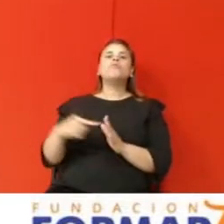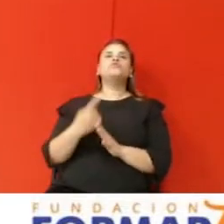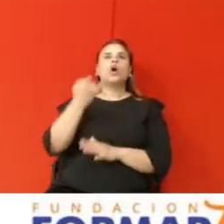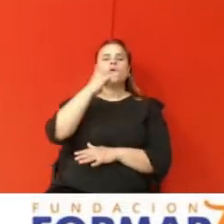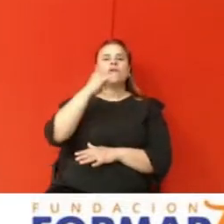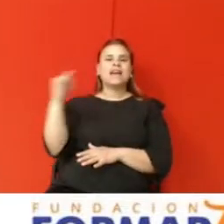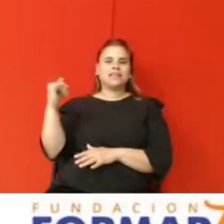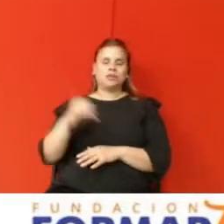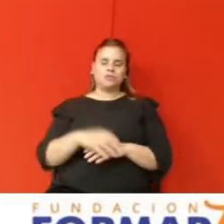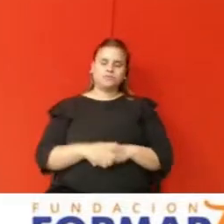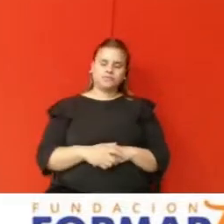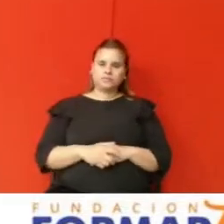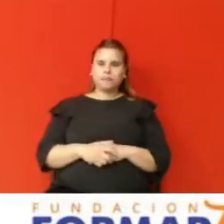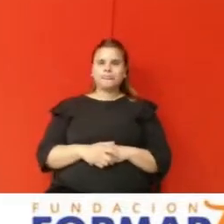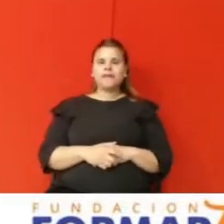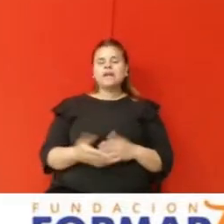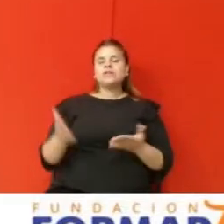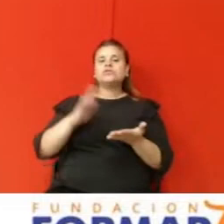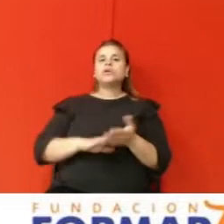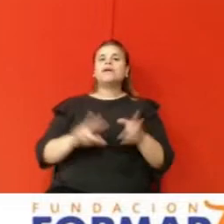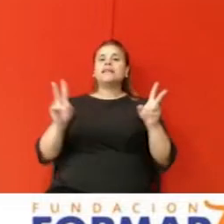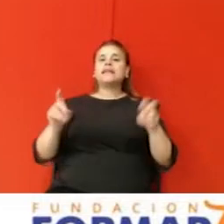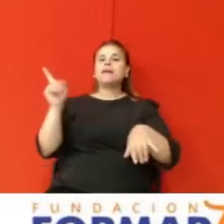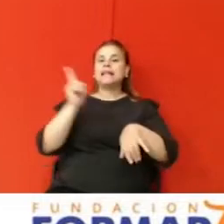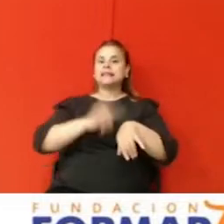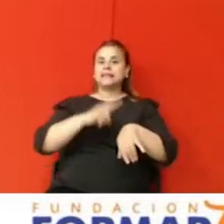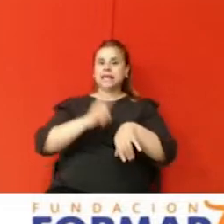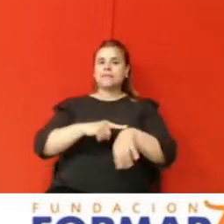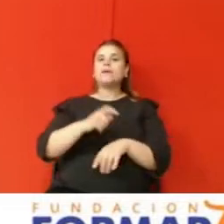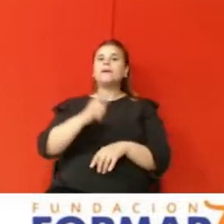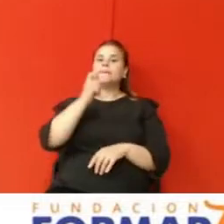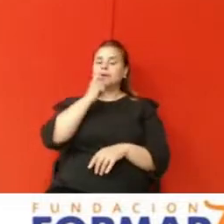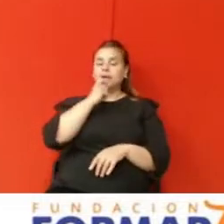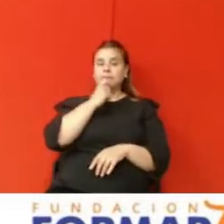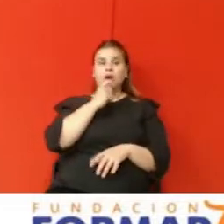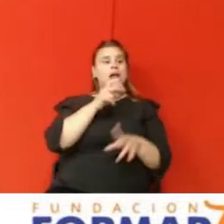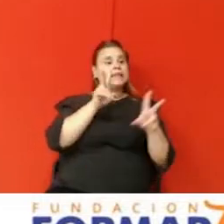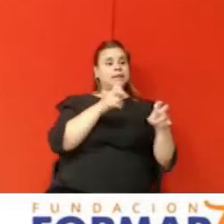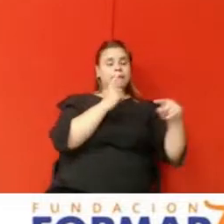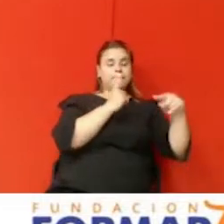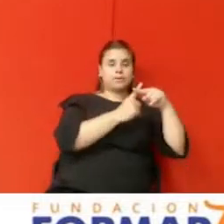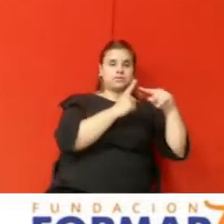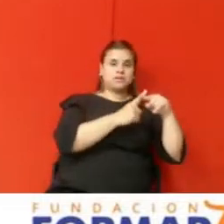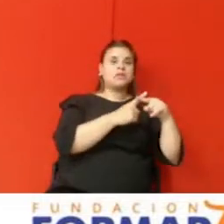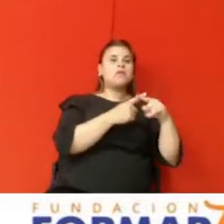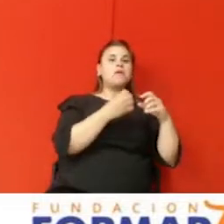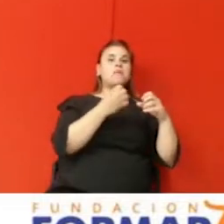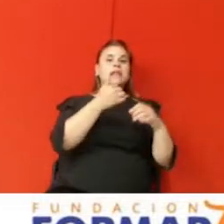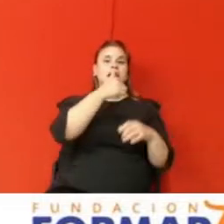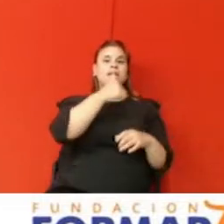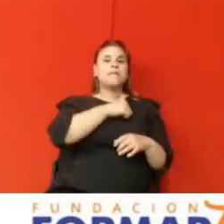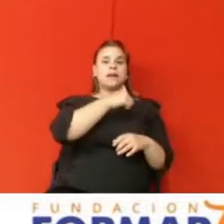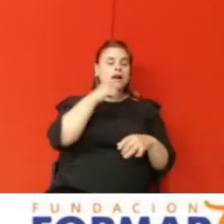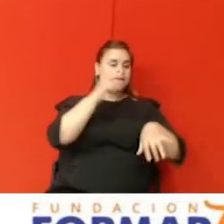comunicación. En cuanto al tiempo, dice en lo positivo, buena atención en todos mis